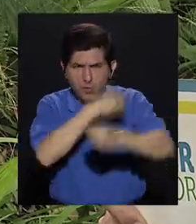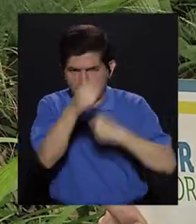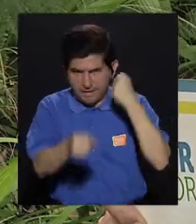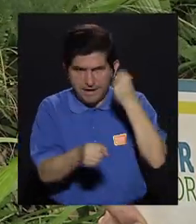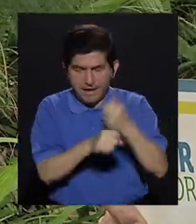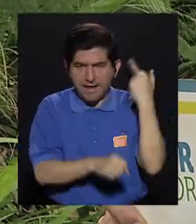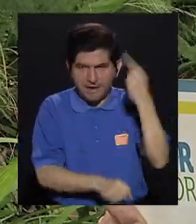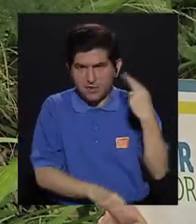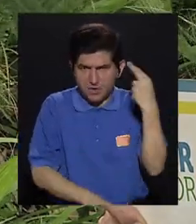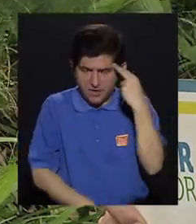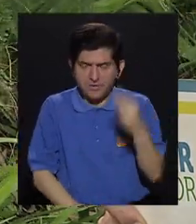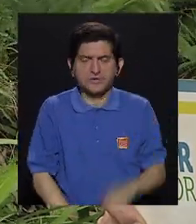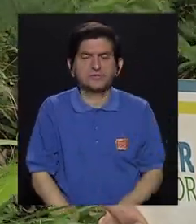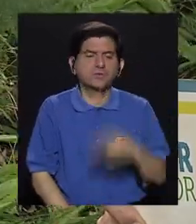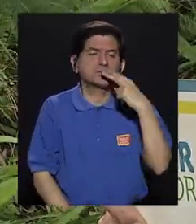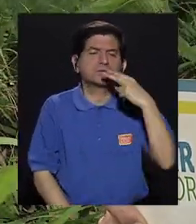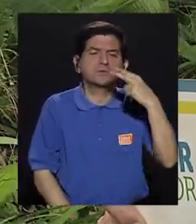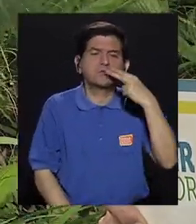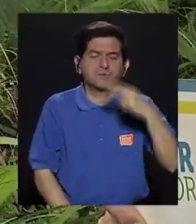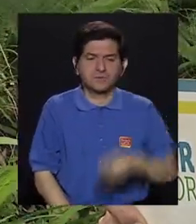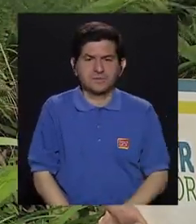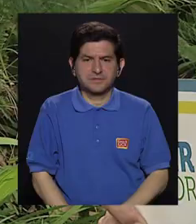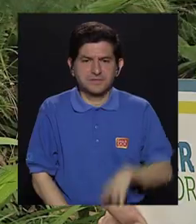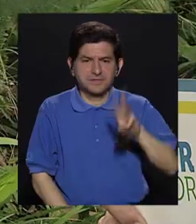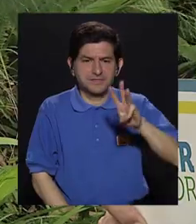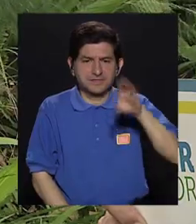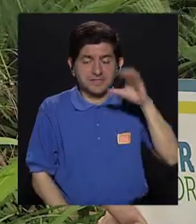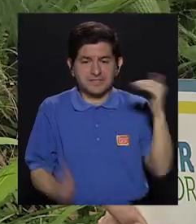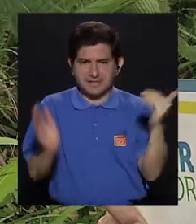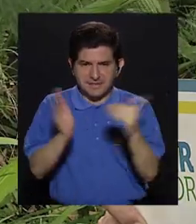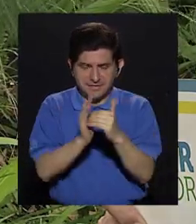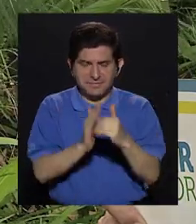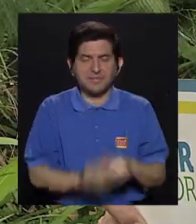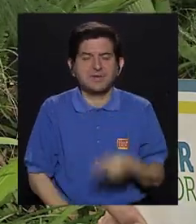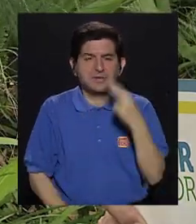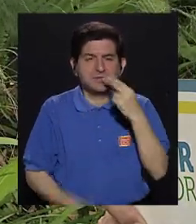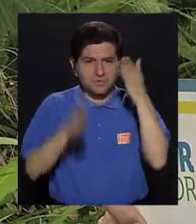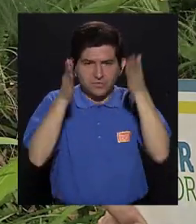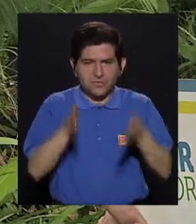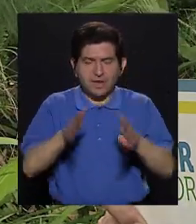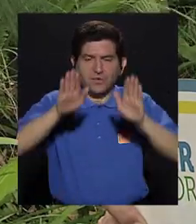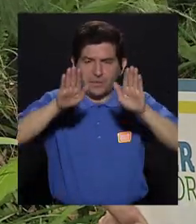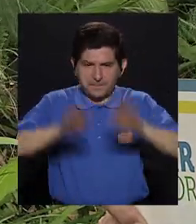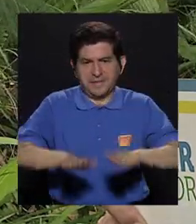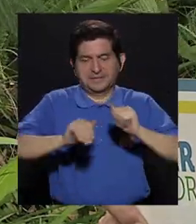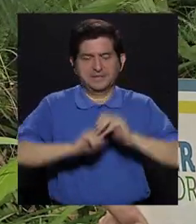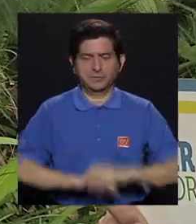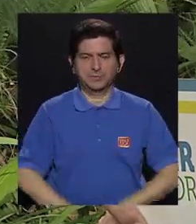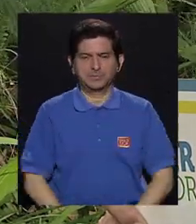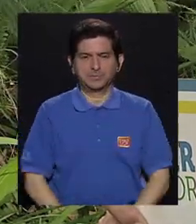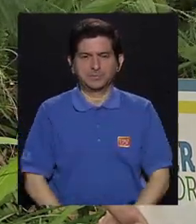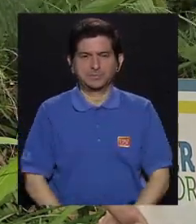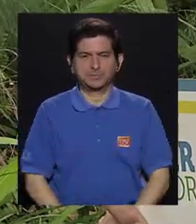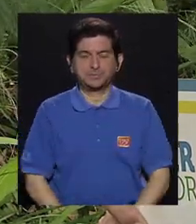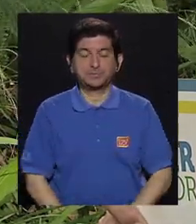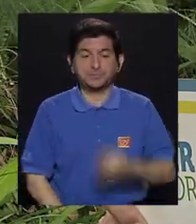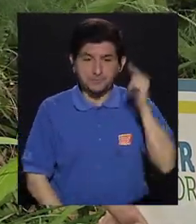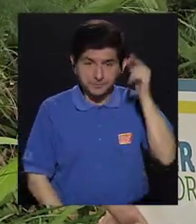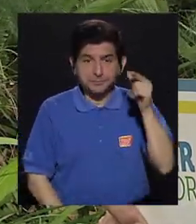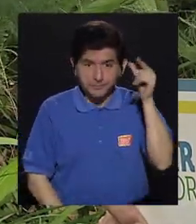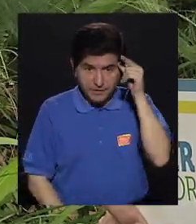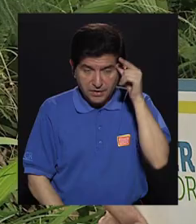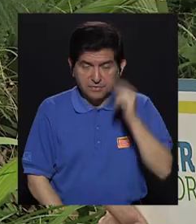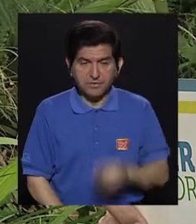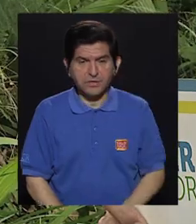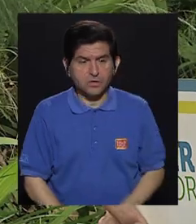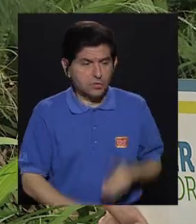año por tabaco. Uh-huh. Y 600 mil de esas muertes son de fumadores pasivos. Uh-huh. Entonces, por